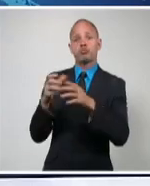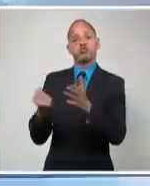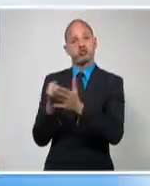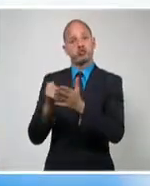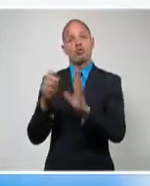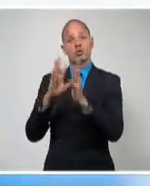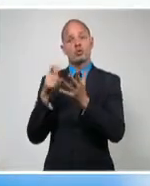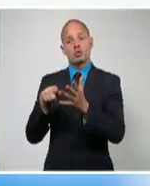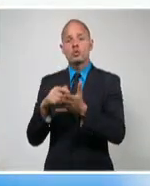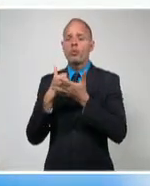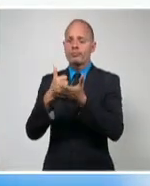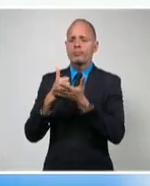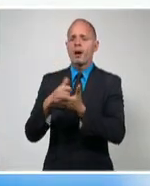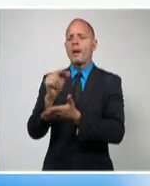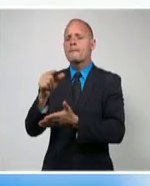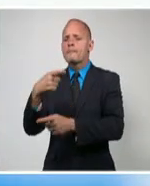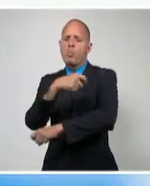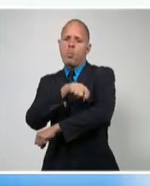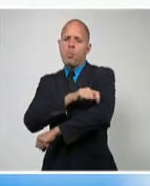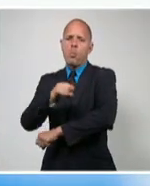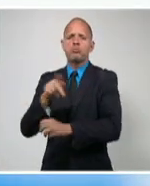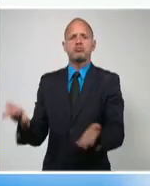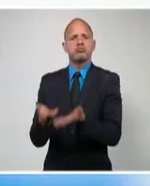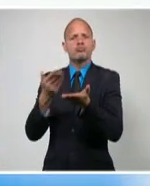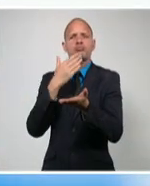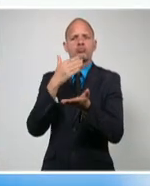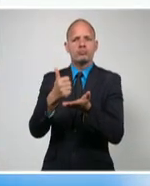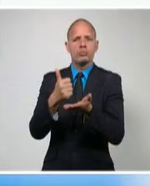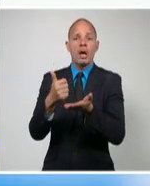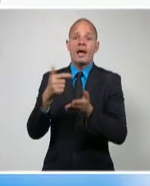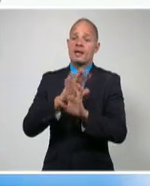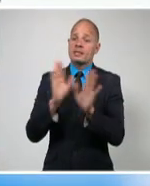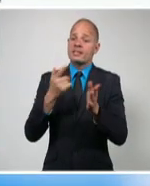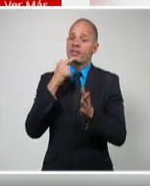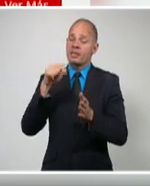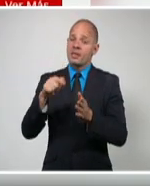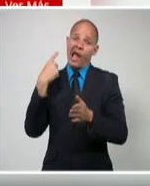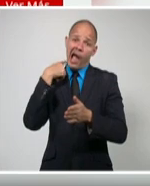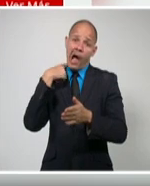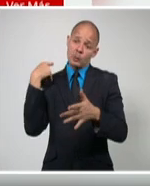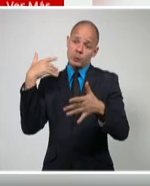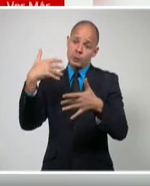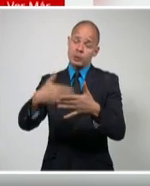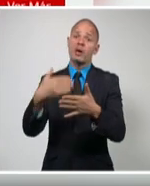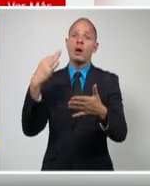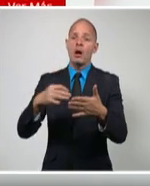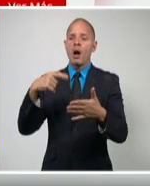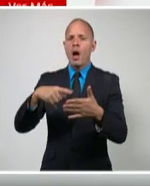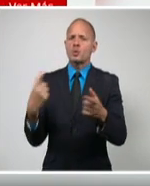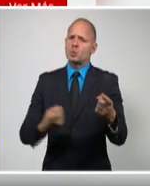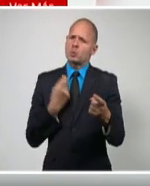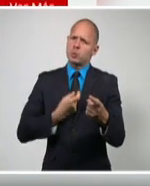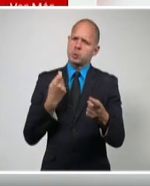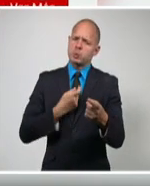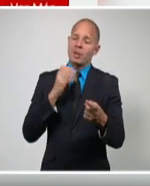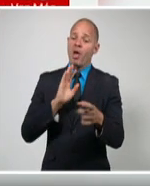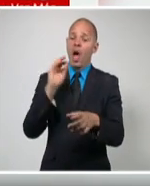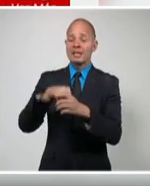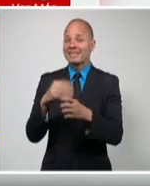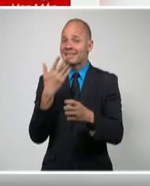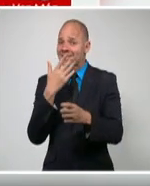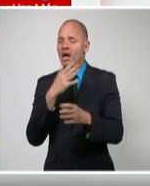justicia social y desarrollo económico. Díaz-Canel elogió las décadas de lucha de ese partido y recordó la victoria del expresidente y su líder,